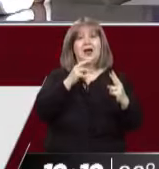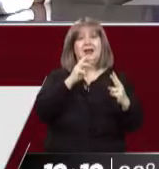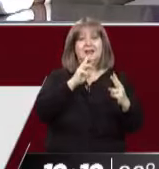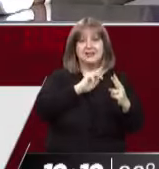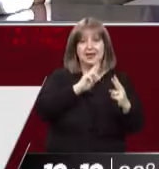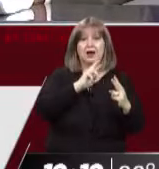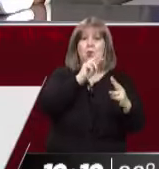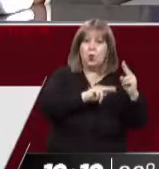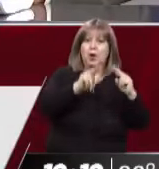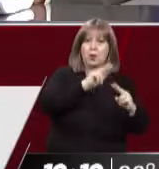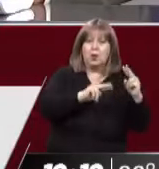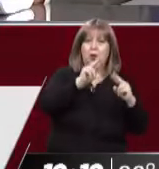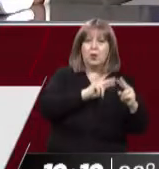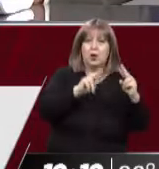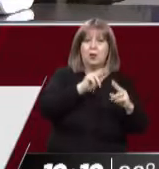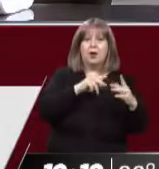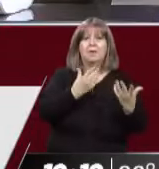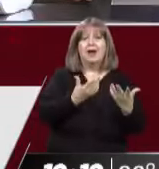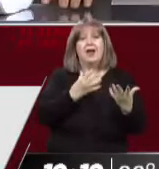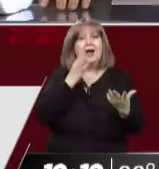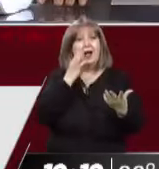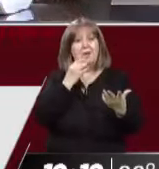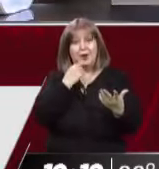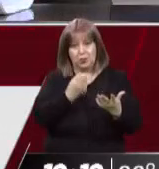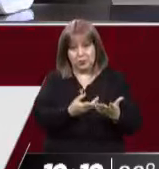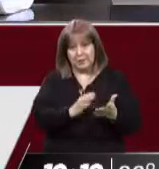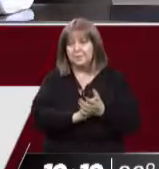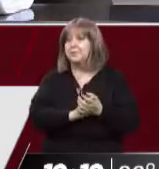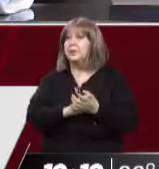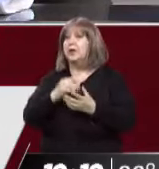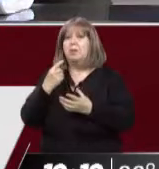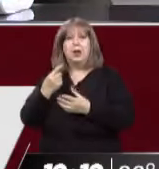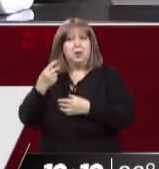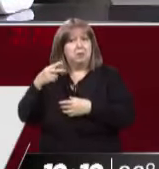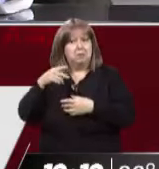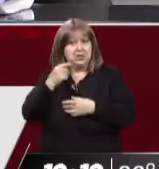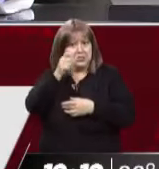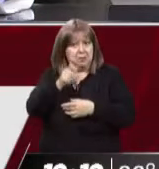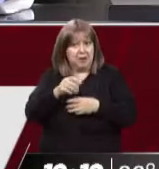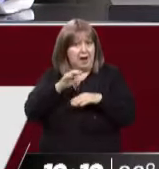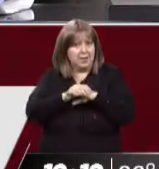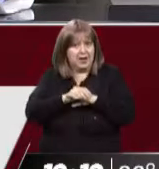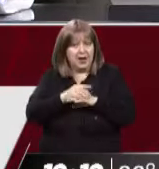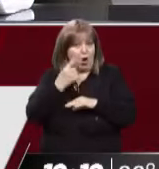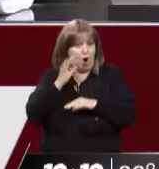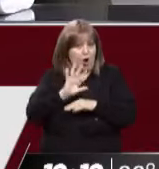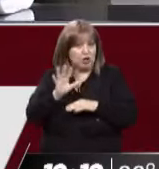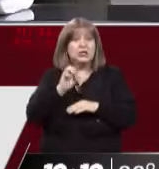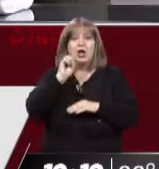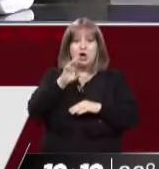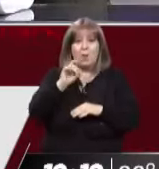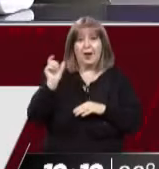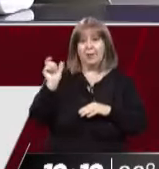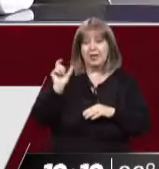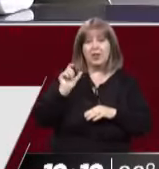puntualmente para que puedan brindar información al respecto. Pero no tiene nada sobre esta mujer, sobre esta presunta amiga de Abigail. La fiscalía tiene nombre y